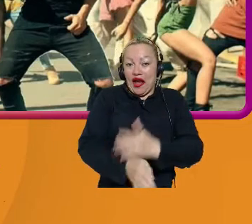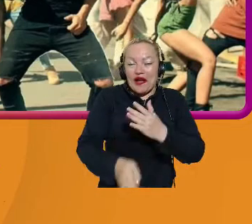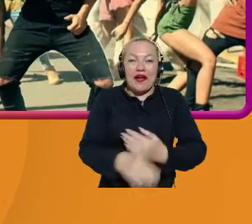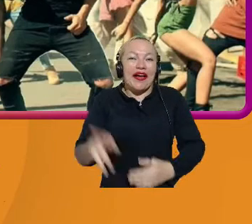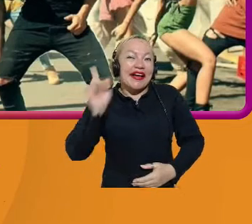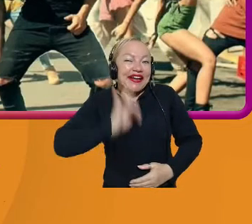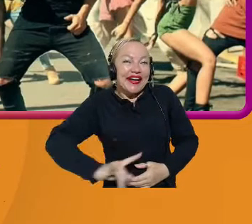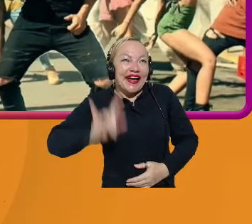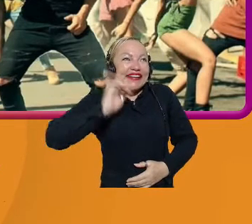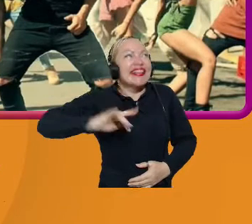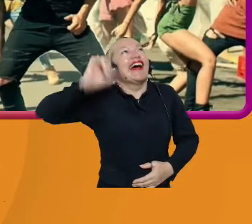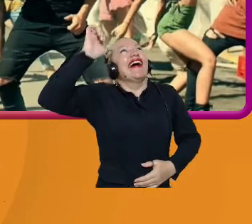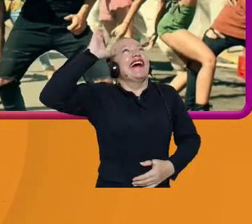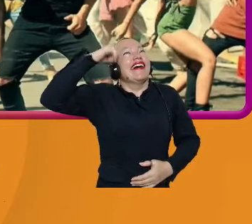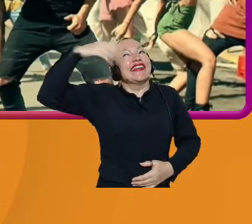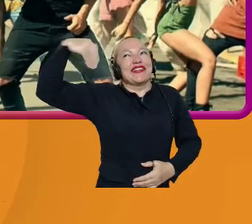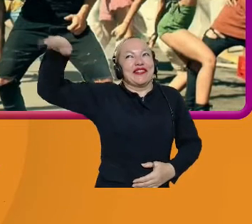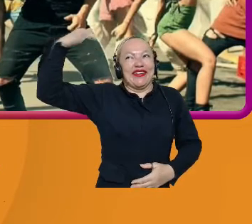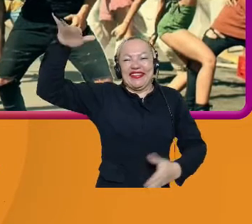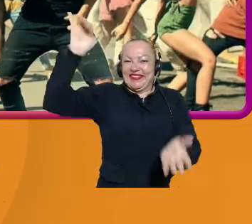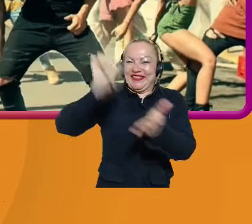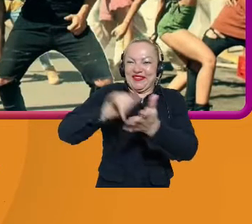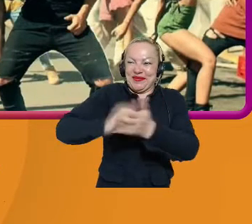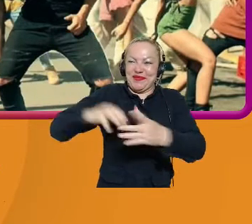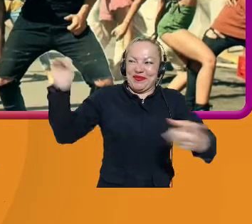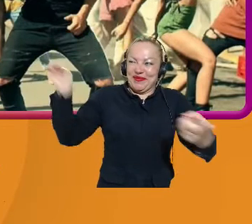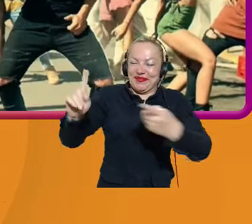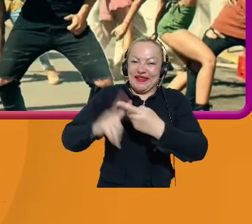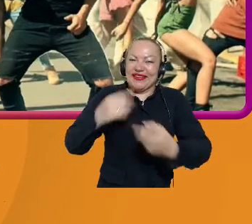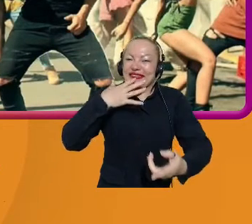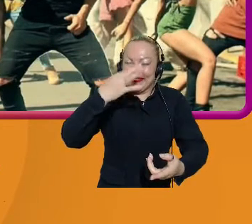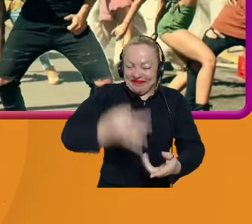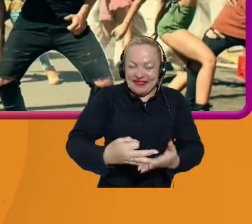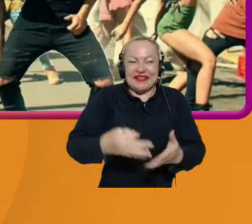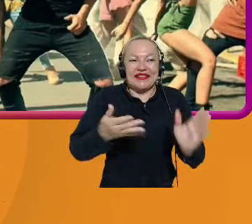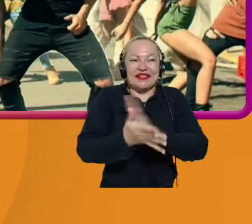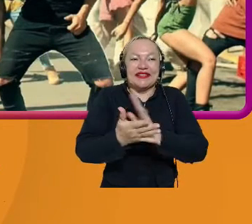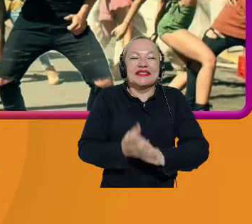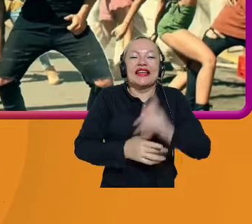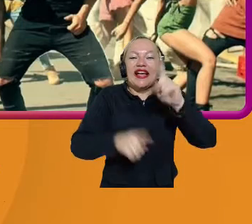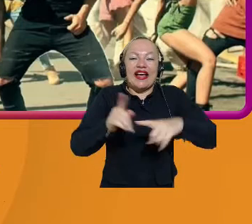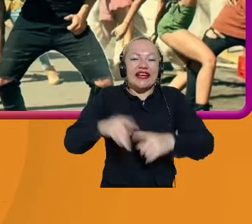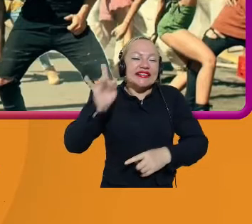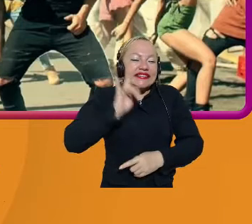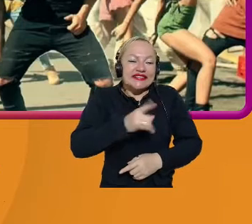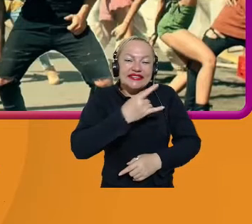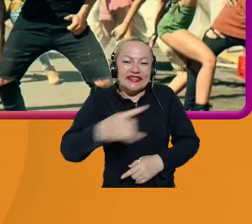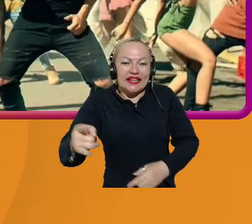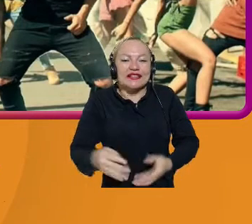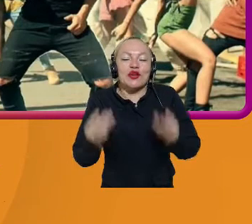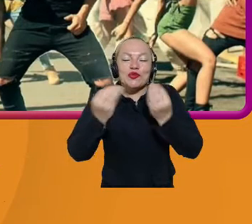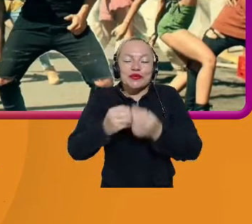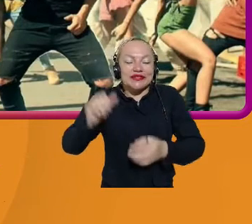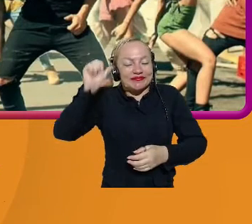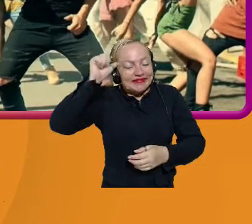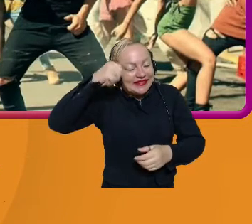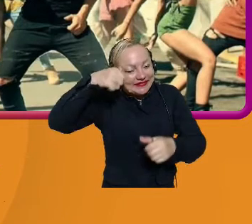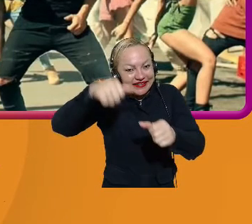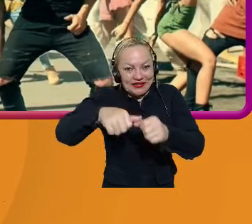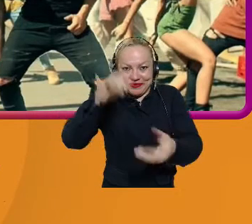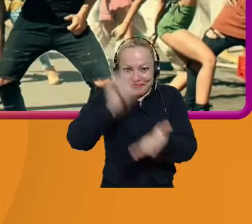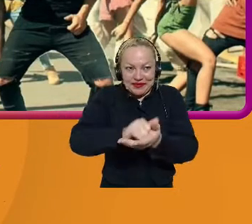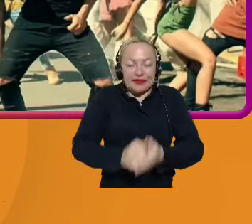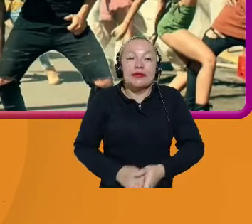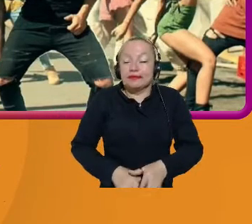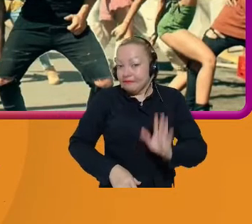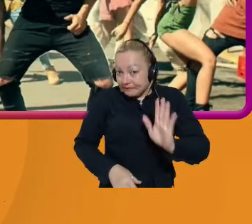mejor época, la mejor... Total. O sea, la verdad es que esas canciones eran... Esas cancioncitas dejaron un recuerdo. Muy bien.